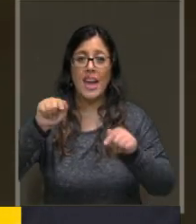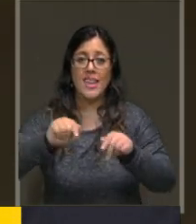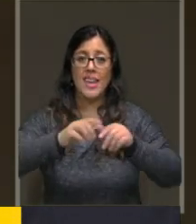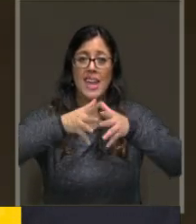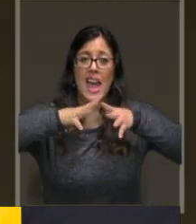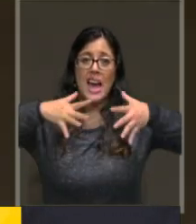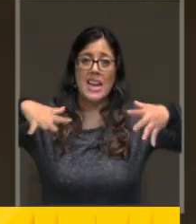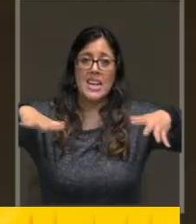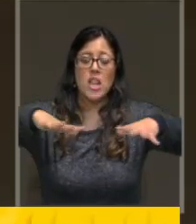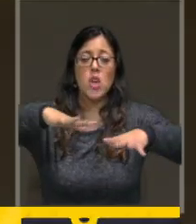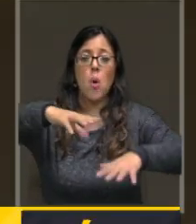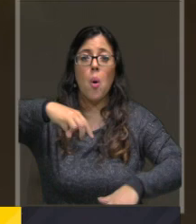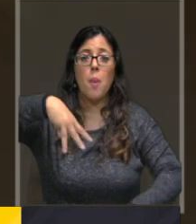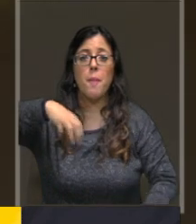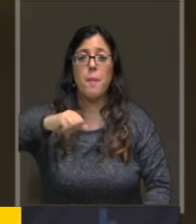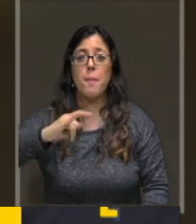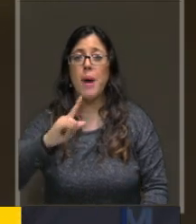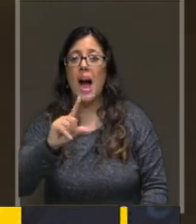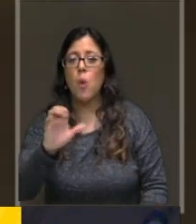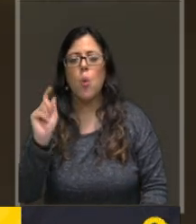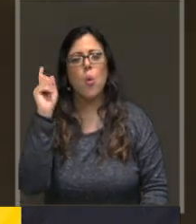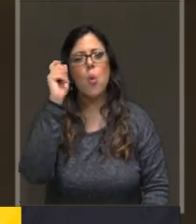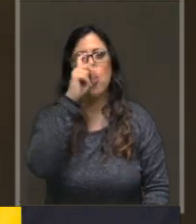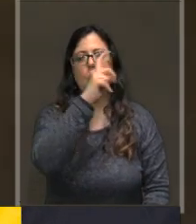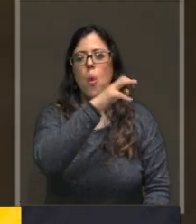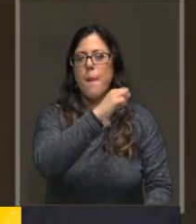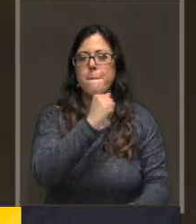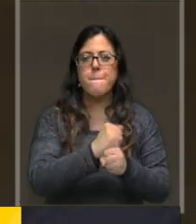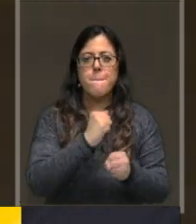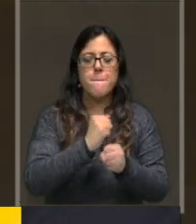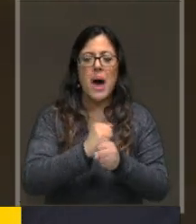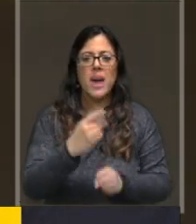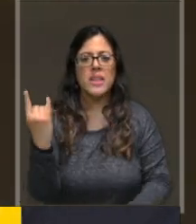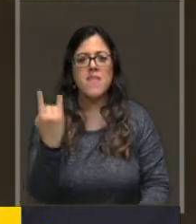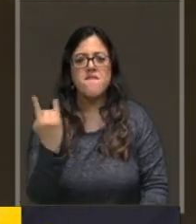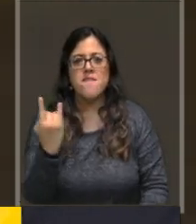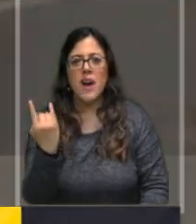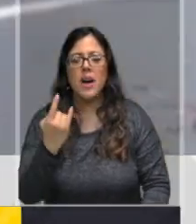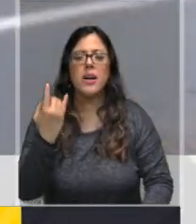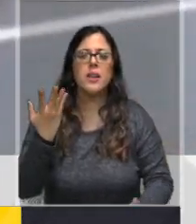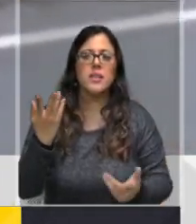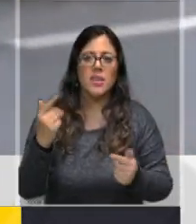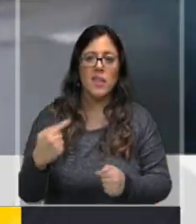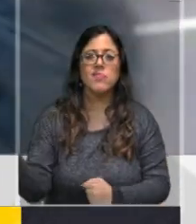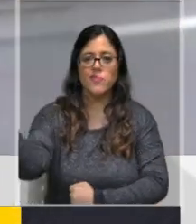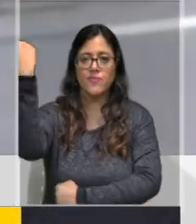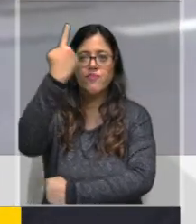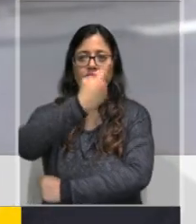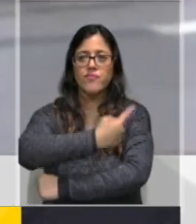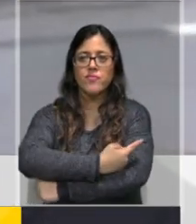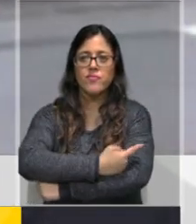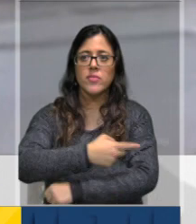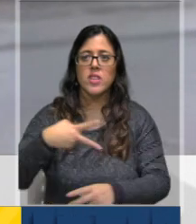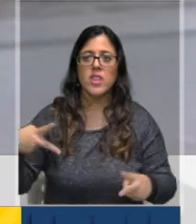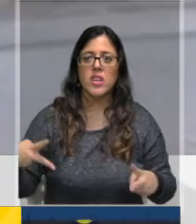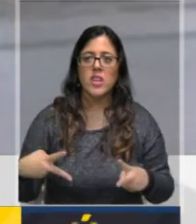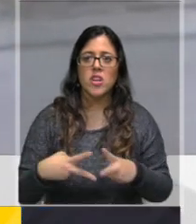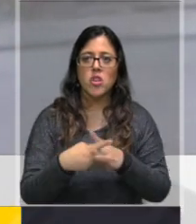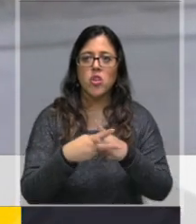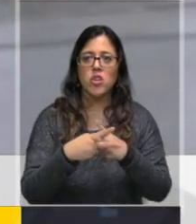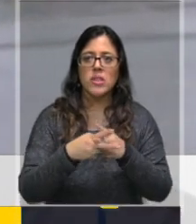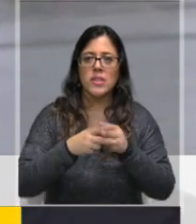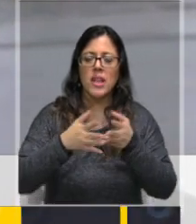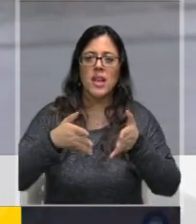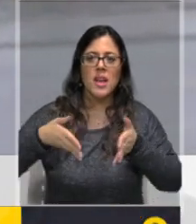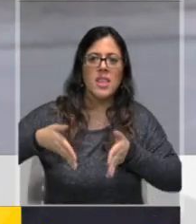verdad dificultad para todos los trabajos de emergencia que están realizando durante toda esta jornada. Corte de caminos, gente que